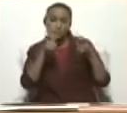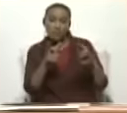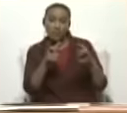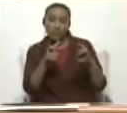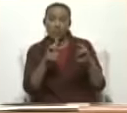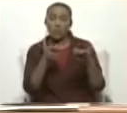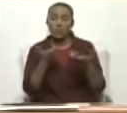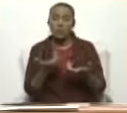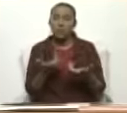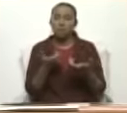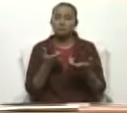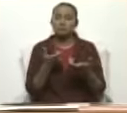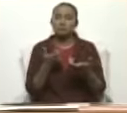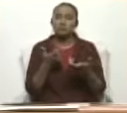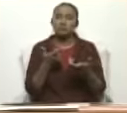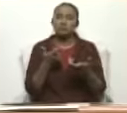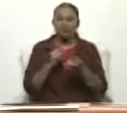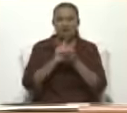que